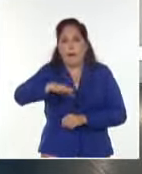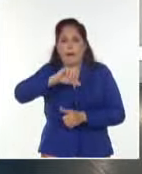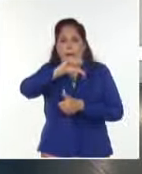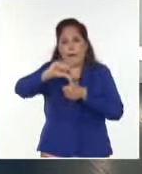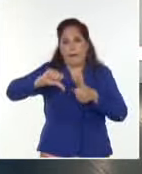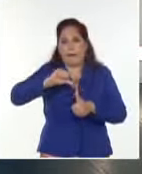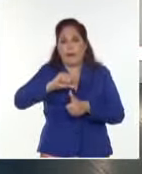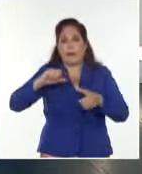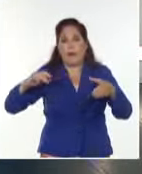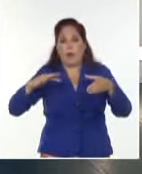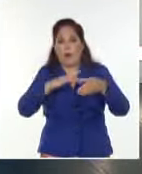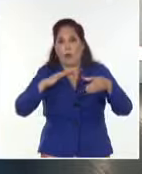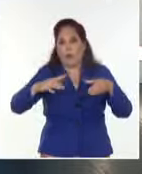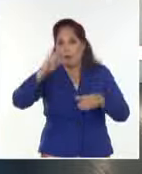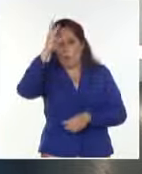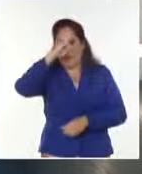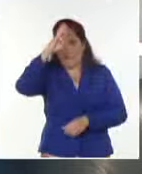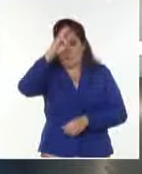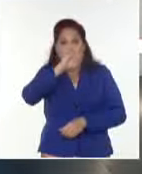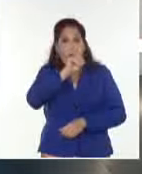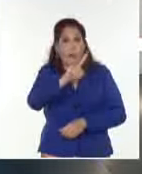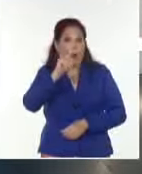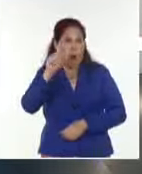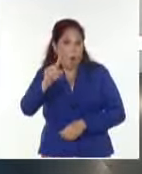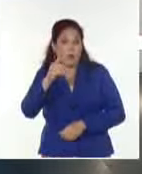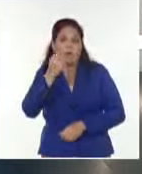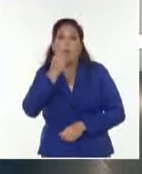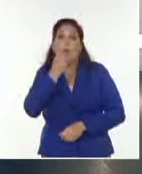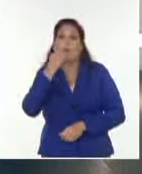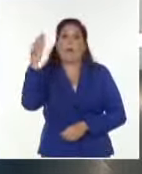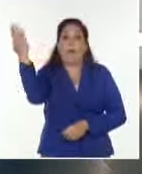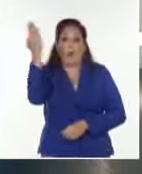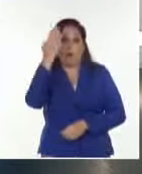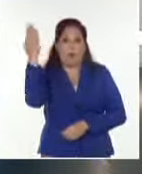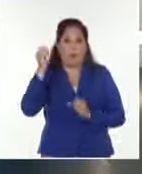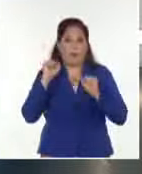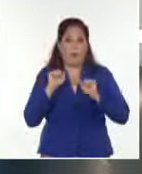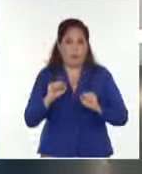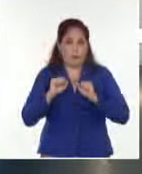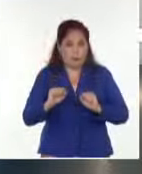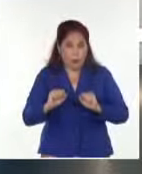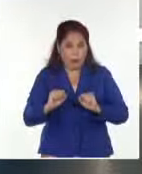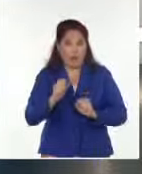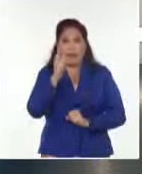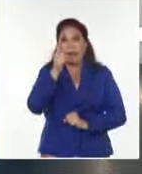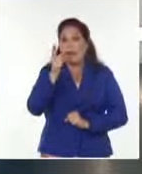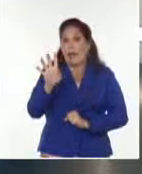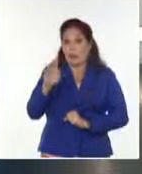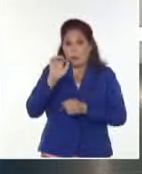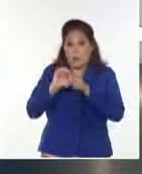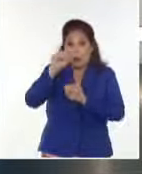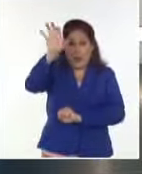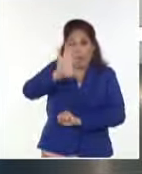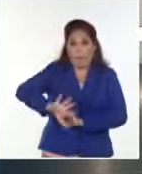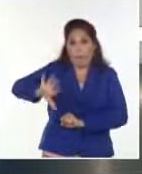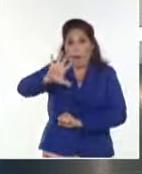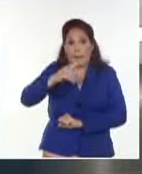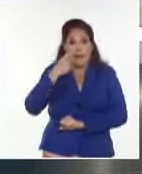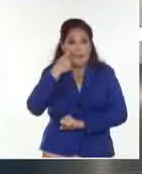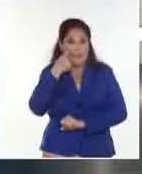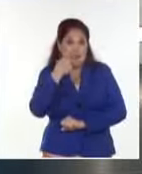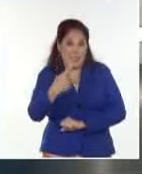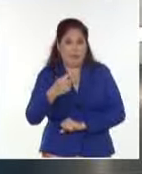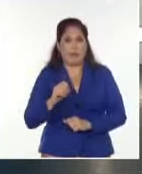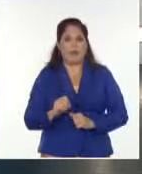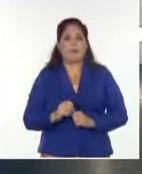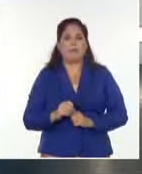de México, de los cuales 11 van a alcanzar la categoría de huracán. 14 se van a formar, como se ve en este mapa, sobre el Océano Atlántico,